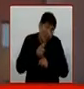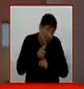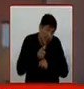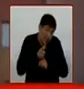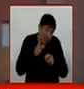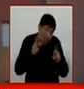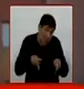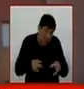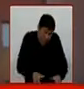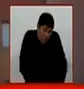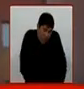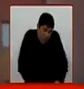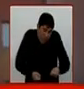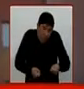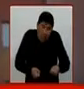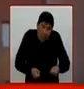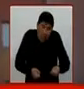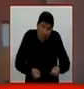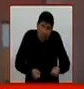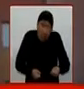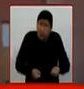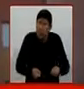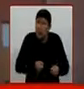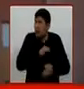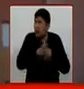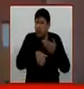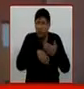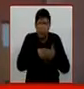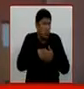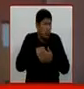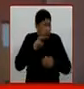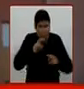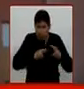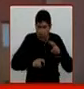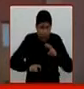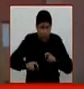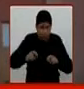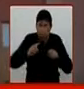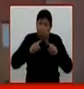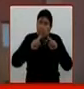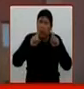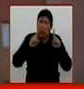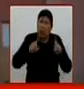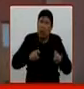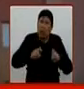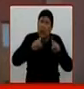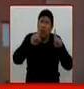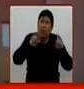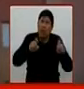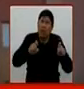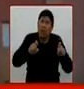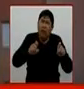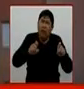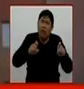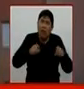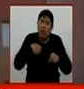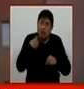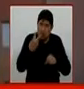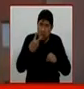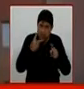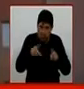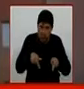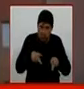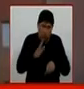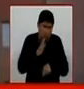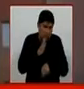persona que lo está sosteniendo de las manos? Lo cierto es que dentro de toda esta investigación hay muchas preguntas, muchas cuestionantes, y lo cierto también es que hay dos personas que han